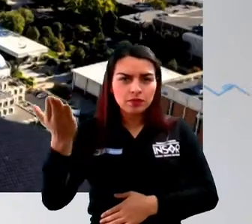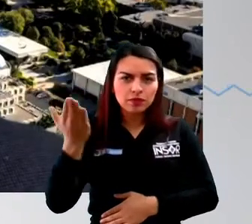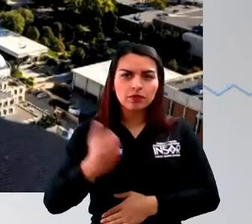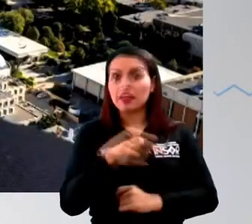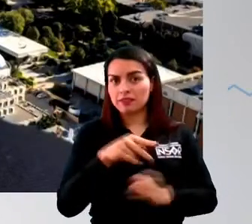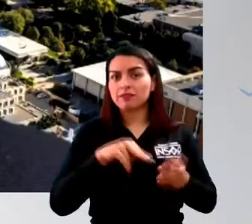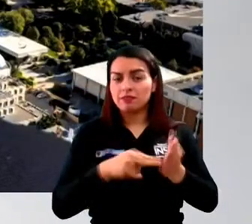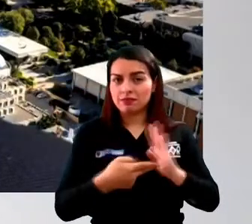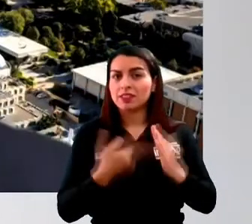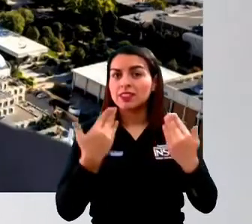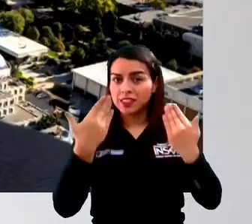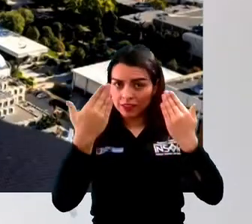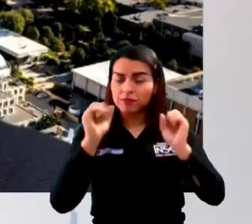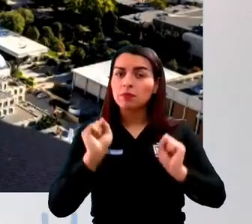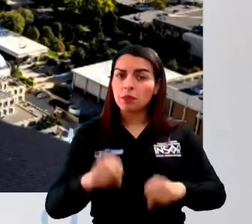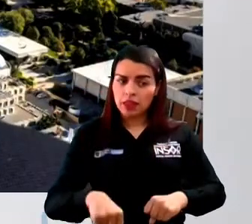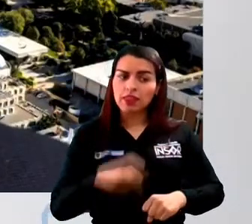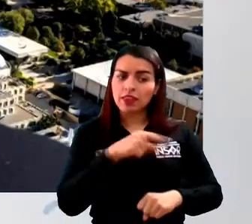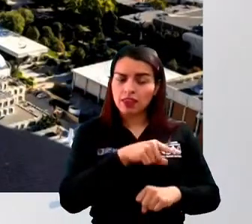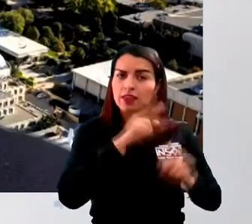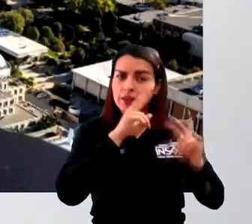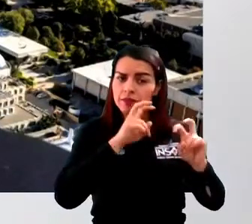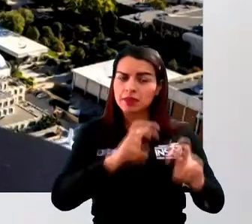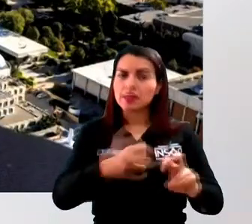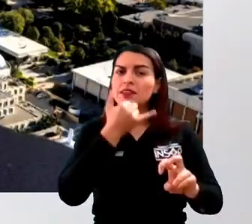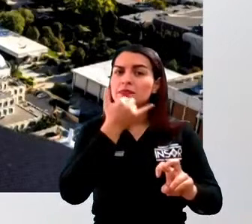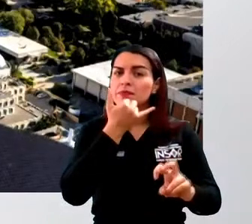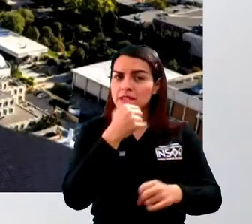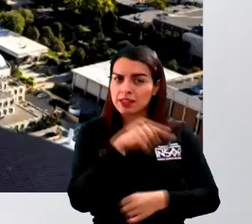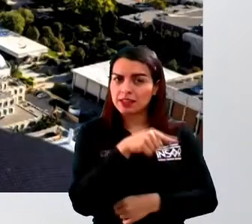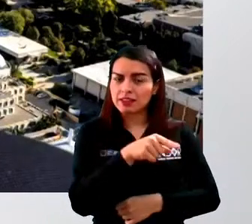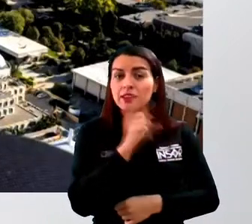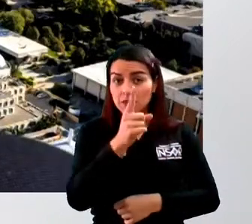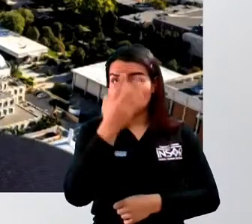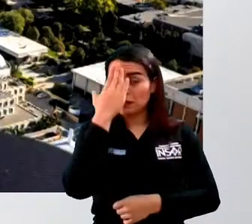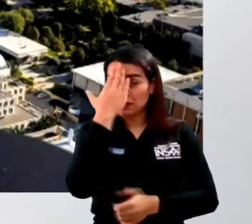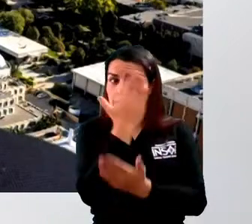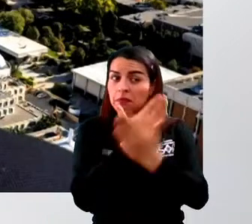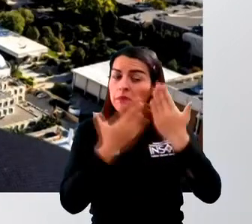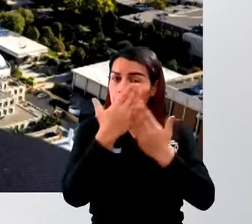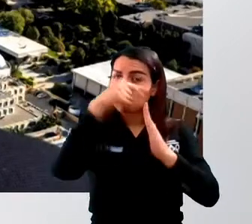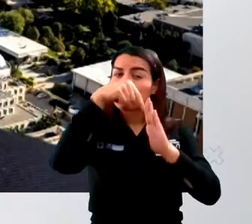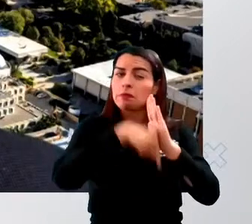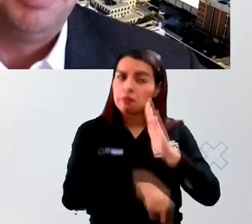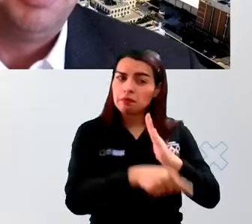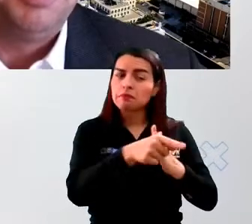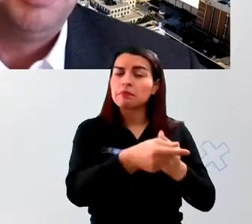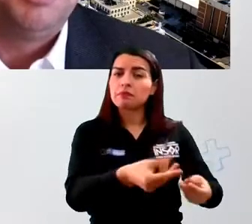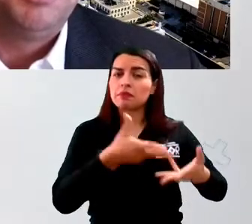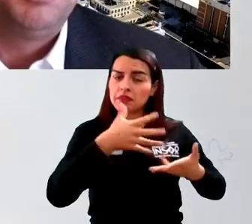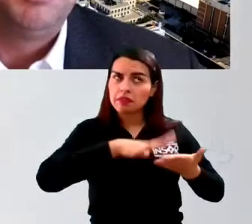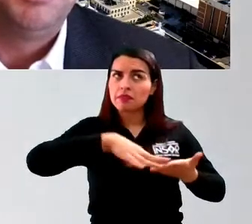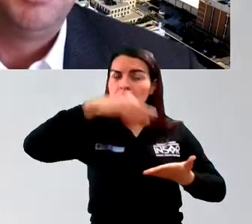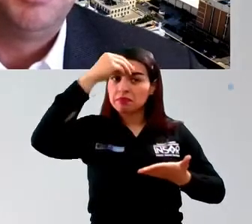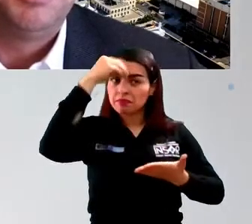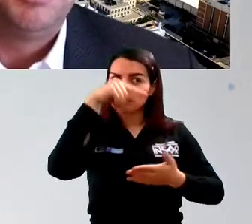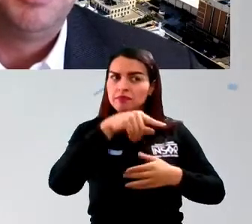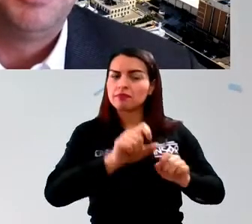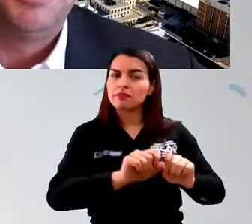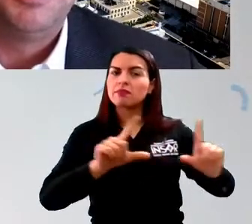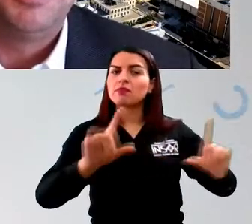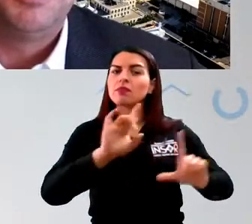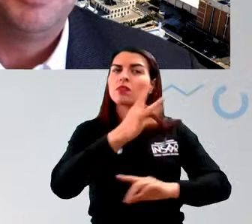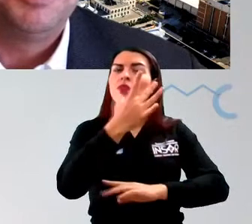que desean realizar esa investigación, porque existe mucho más que podamos aprender sobre este espacio. Es una